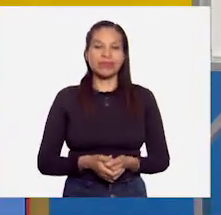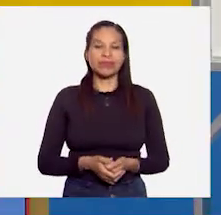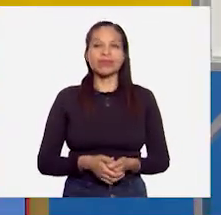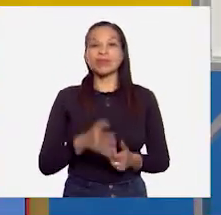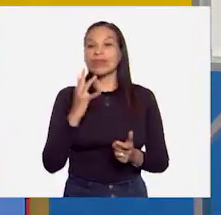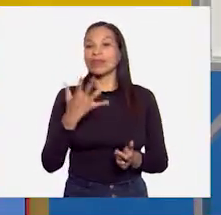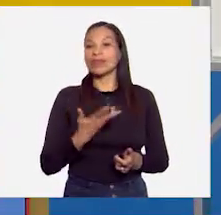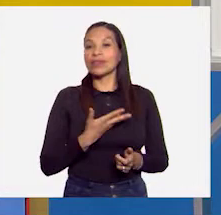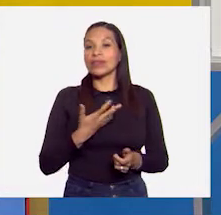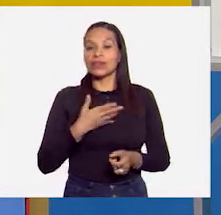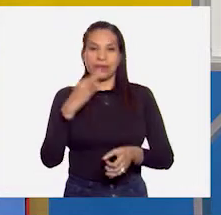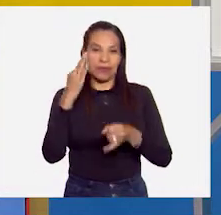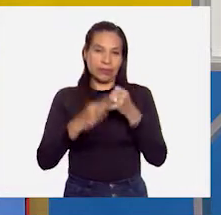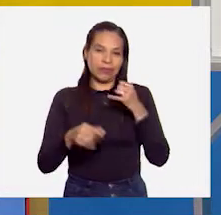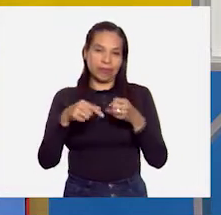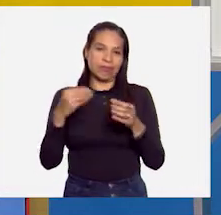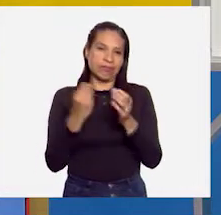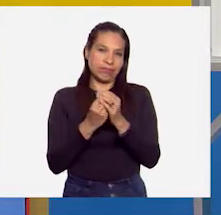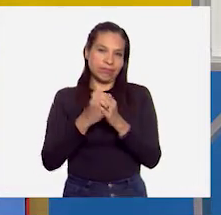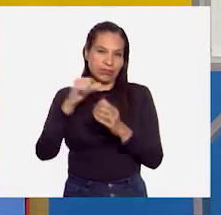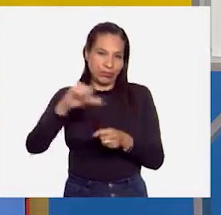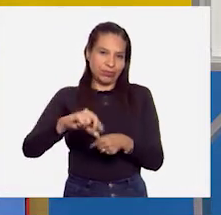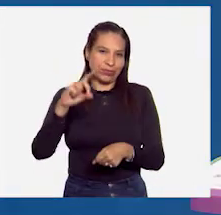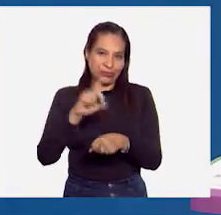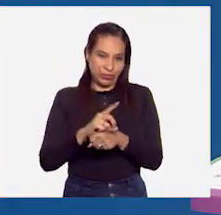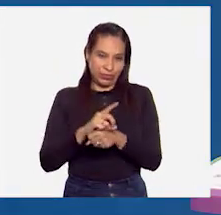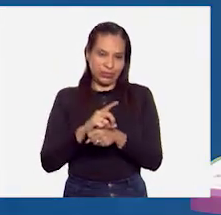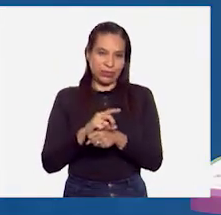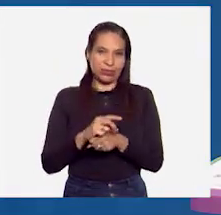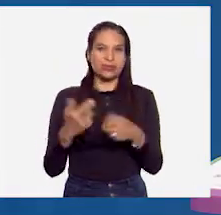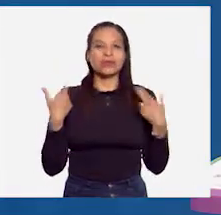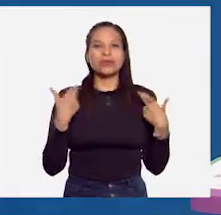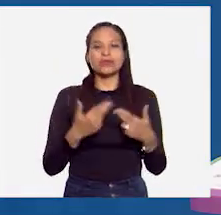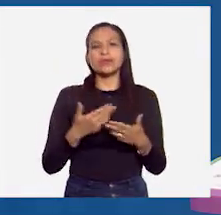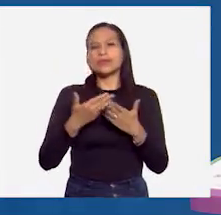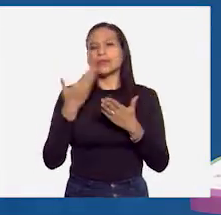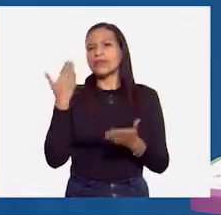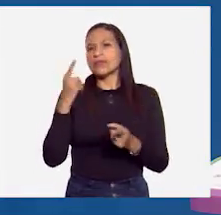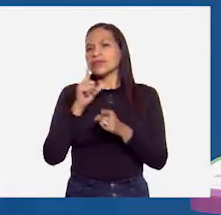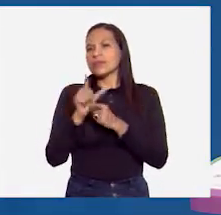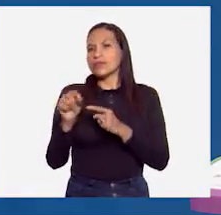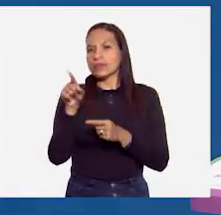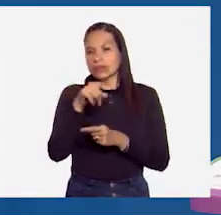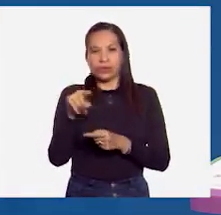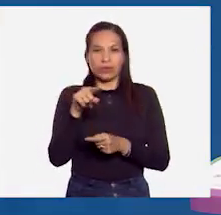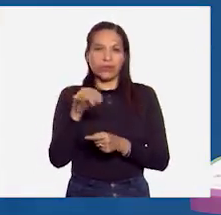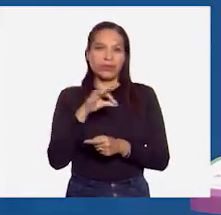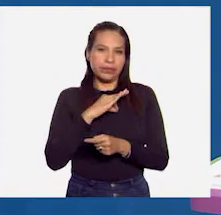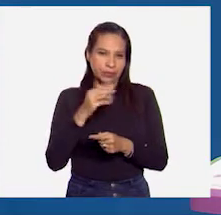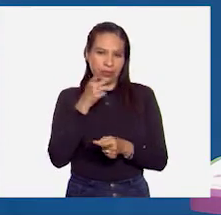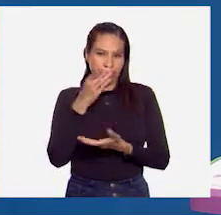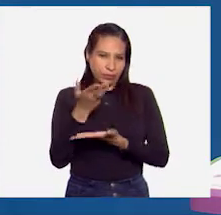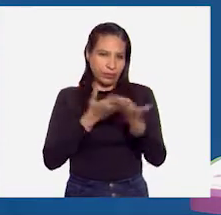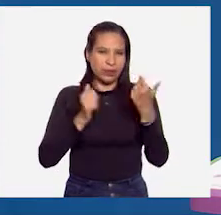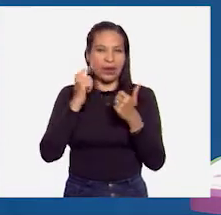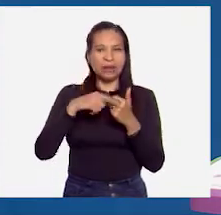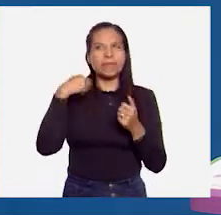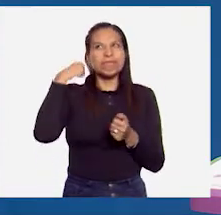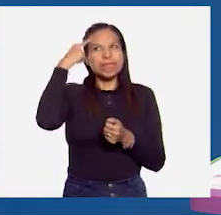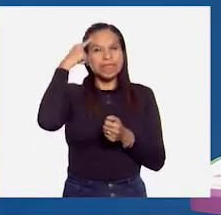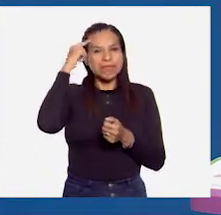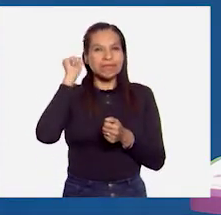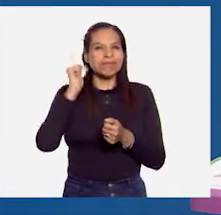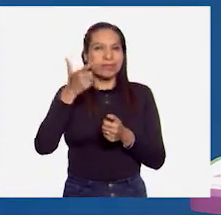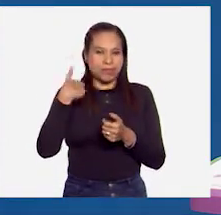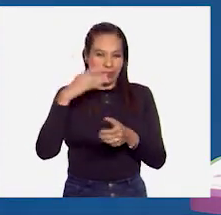Ya llegamos al final de nuestra clase del día de hoy. Maestro, antes de irnos, ¿te puedo compartir algo que se me ocurrió cuando